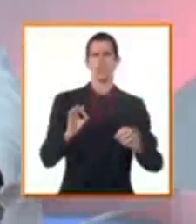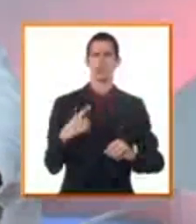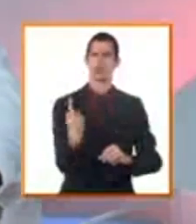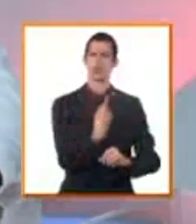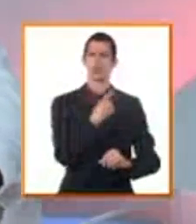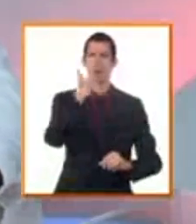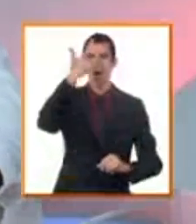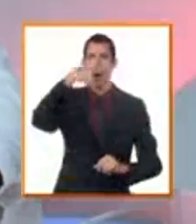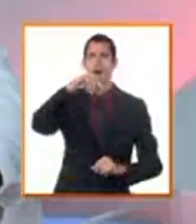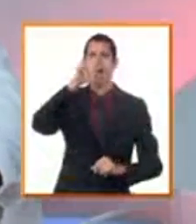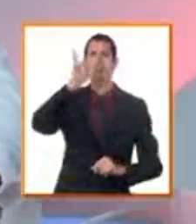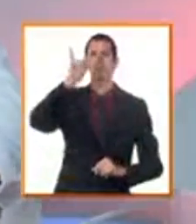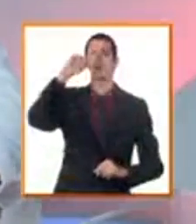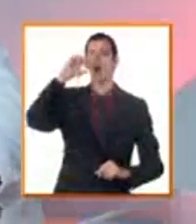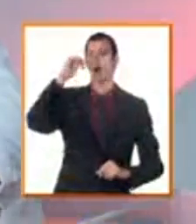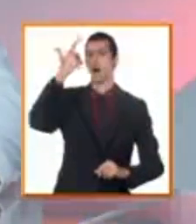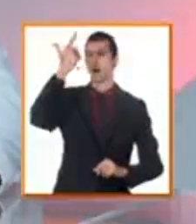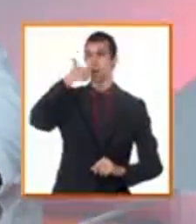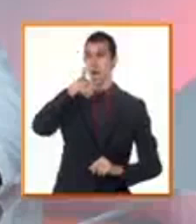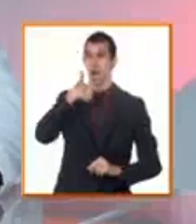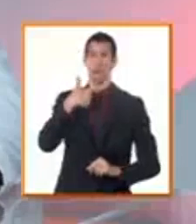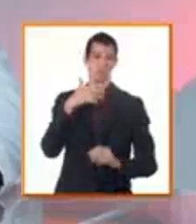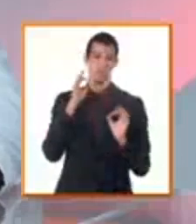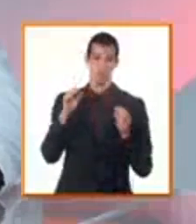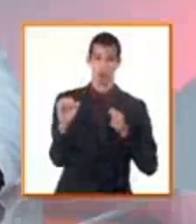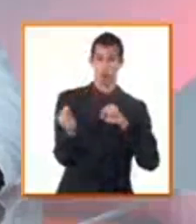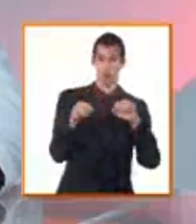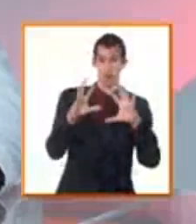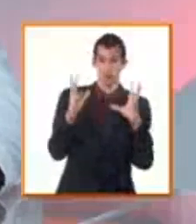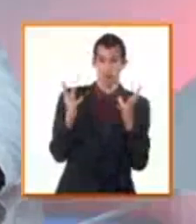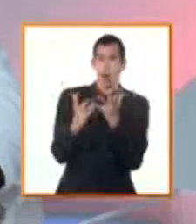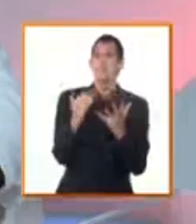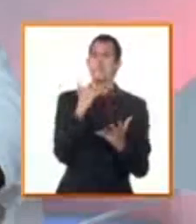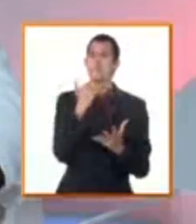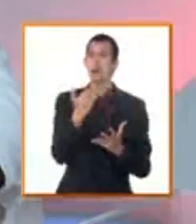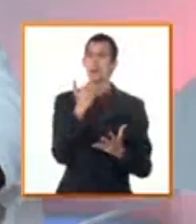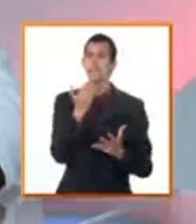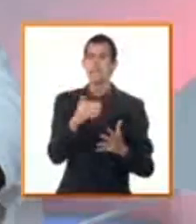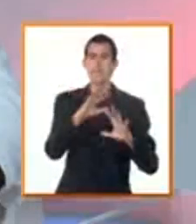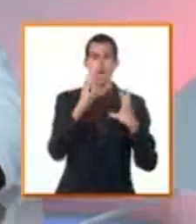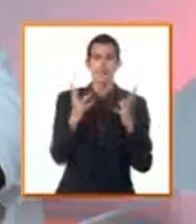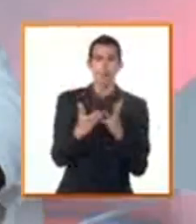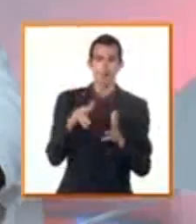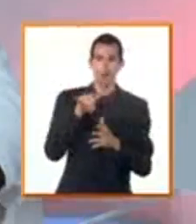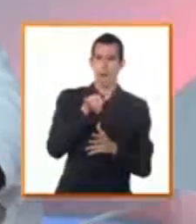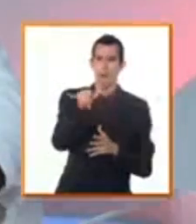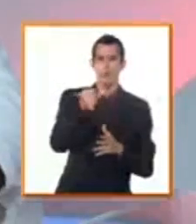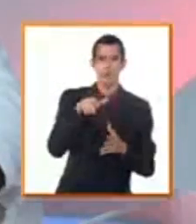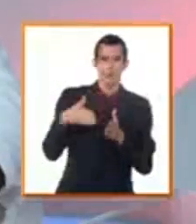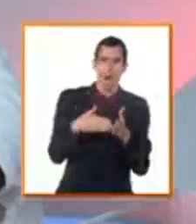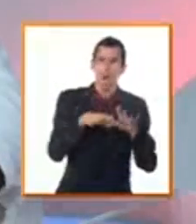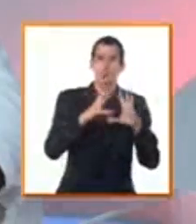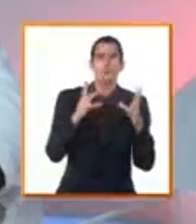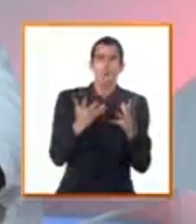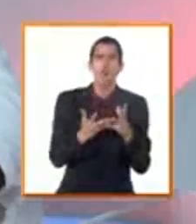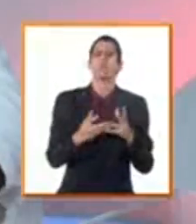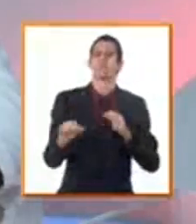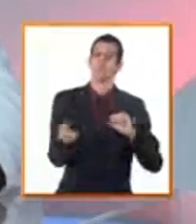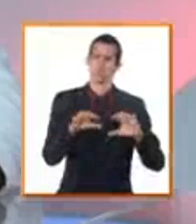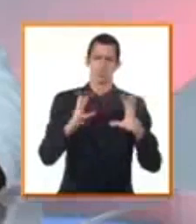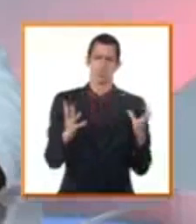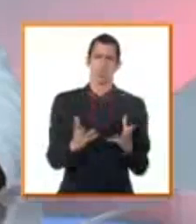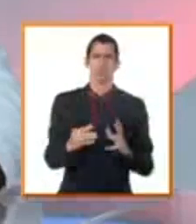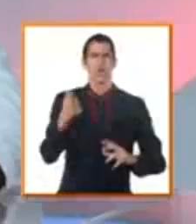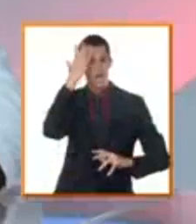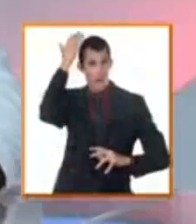60 aniversario, tienen la convicción de combatir la droga a sangre y fuego, como nos dijo nuestro general de ejército. Son los elementos principales,